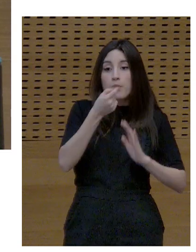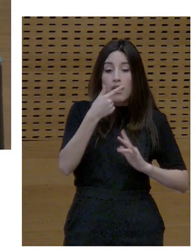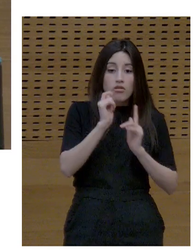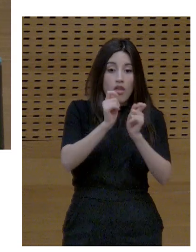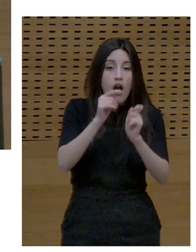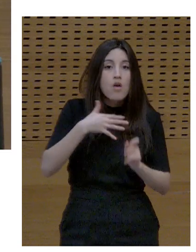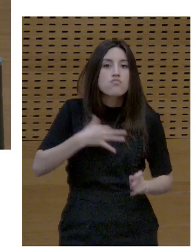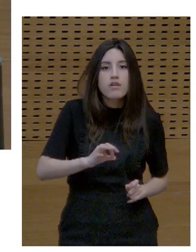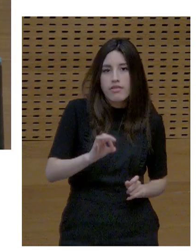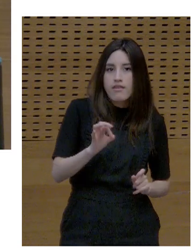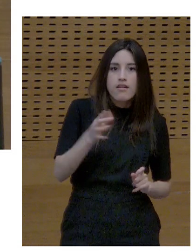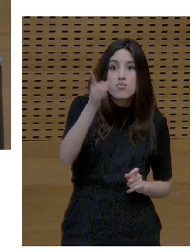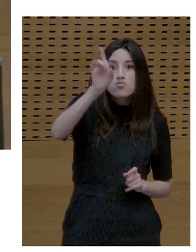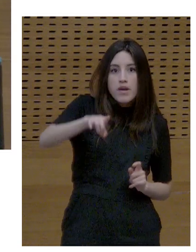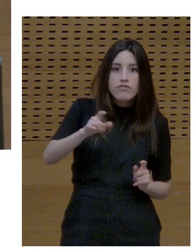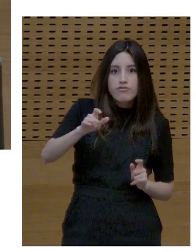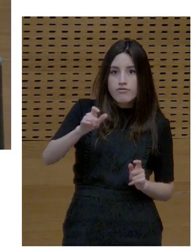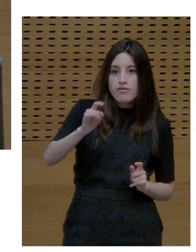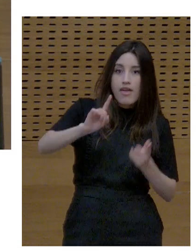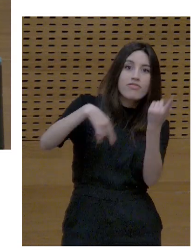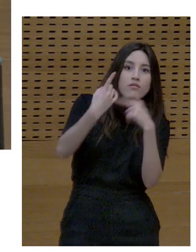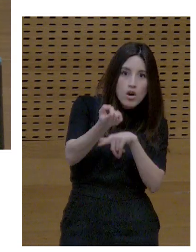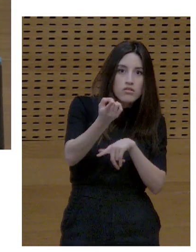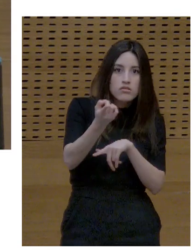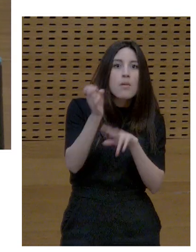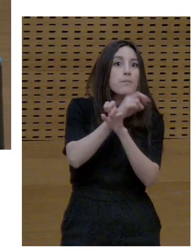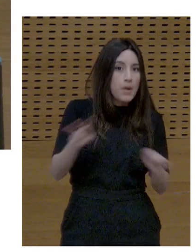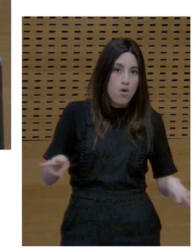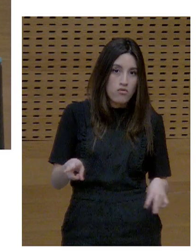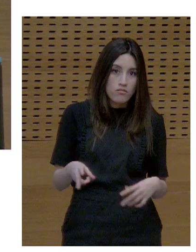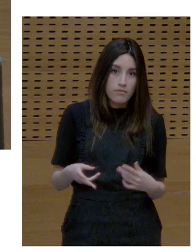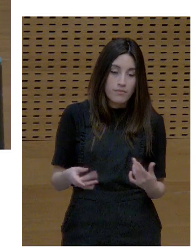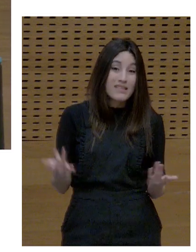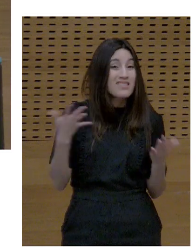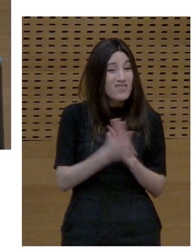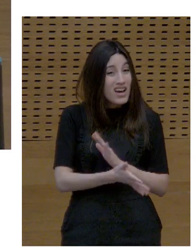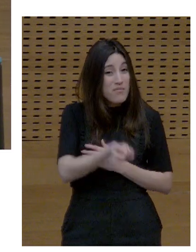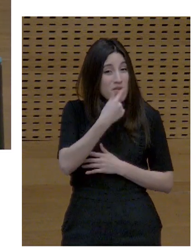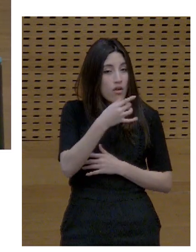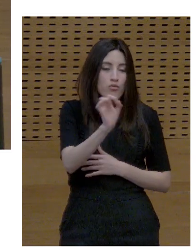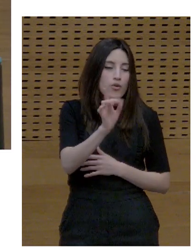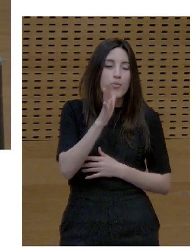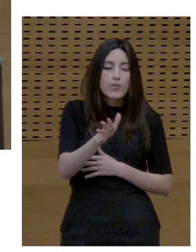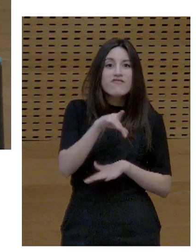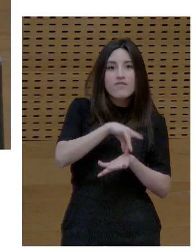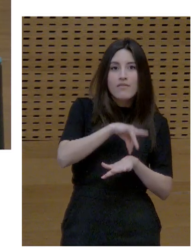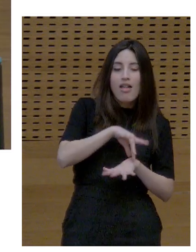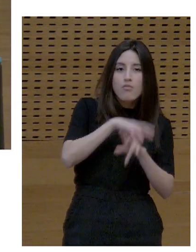complicar en un mes. O sea, no es la medicación, sino es la combinación del avance de la